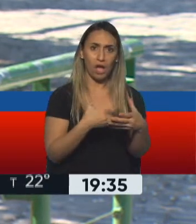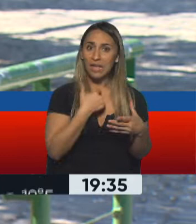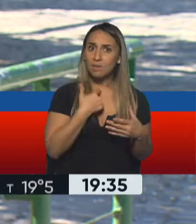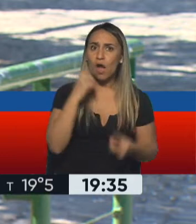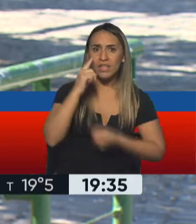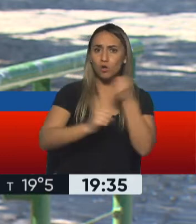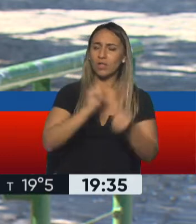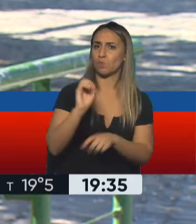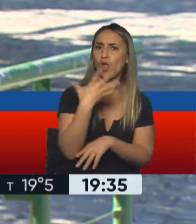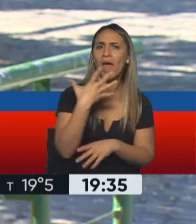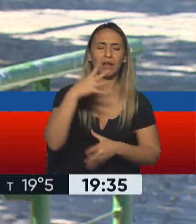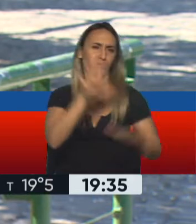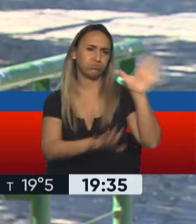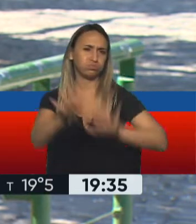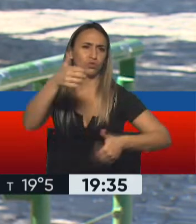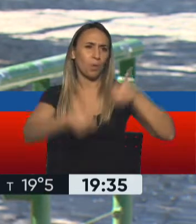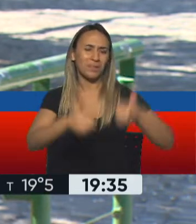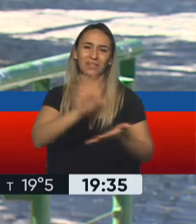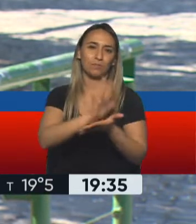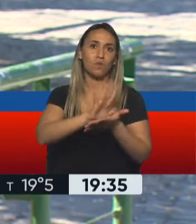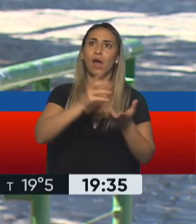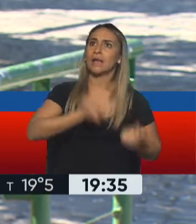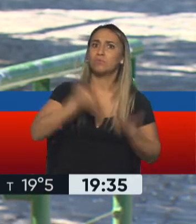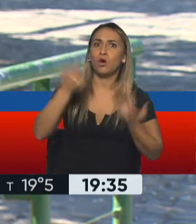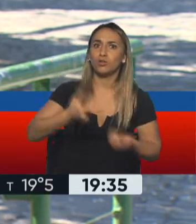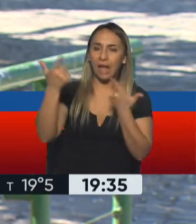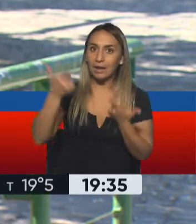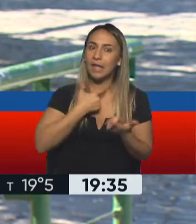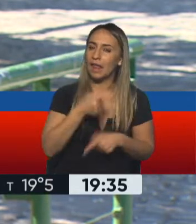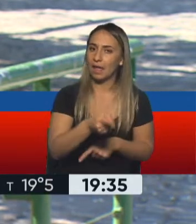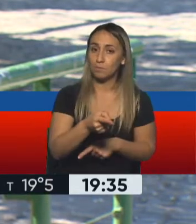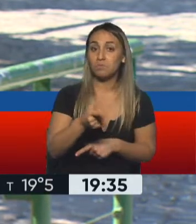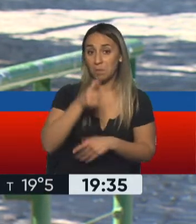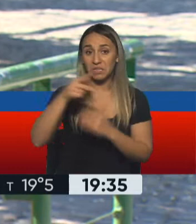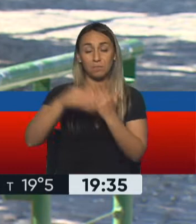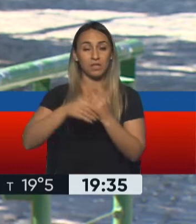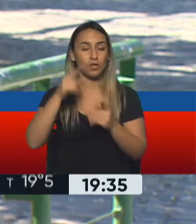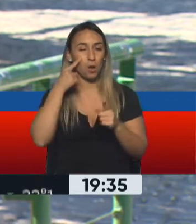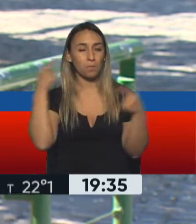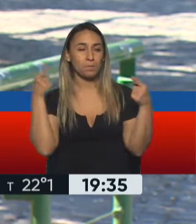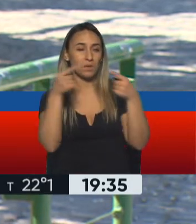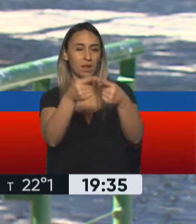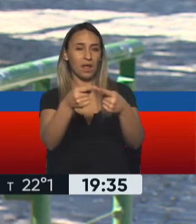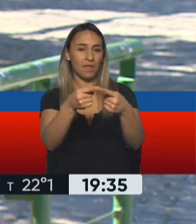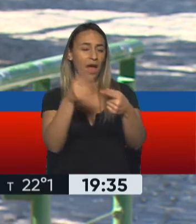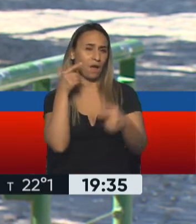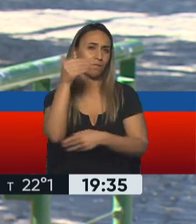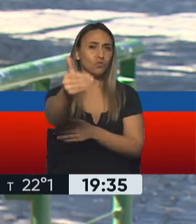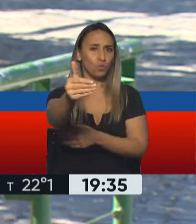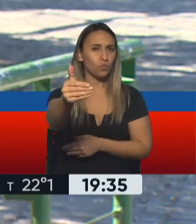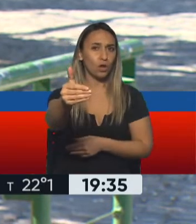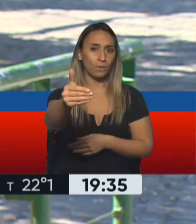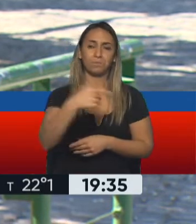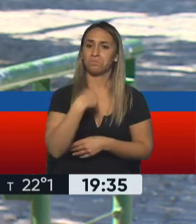moderna, competitiva y exportadora. Me parece que la visión que tiene el ministro es una visión de largo plazo con la